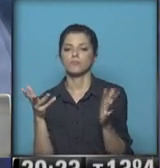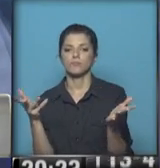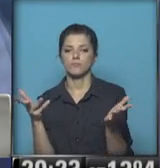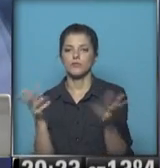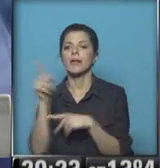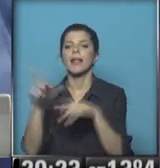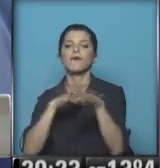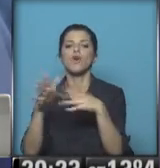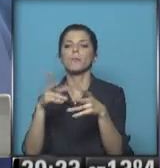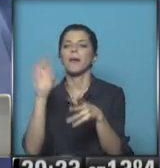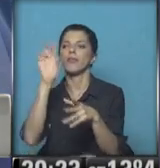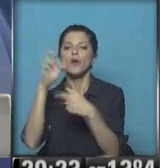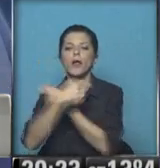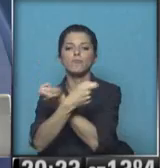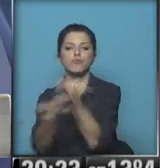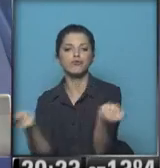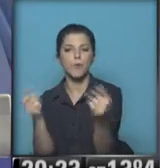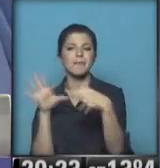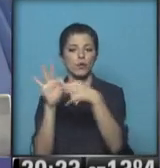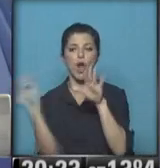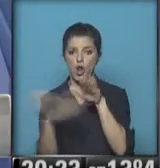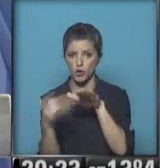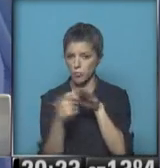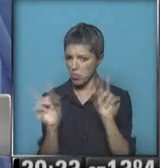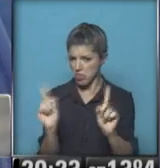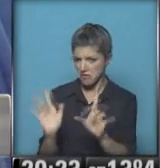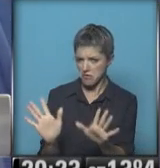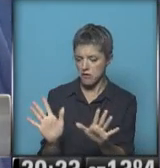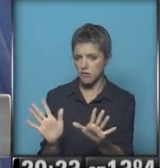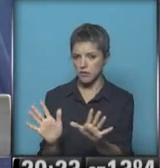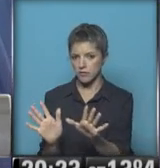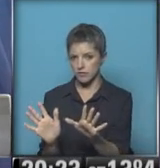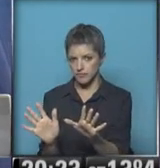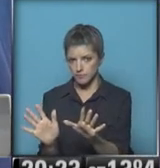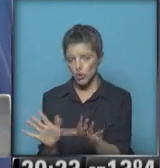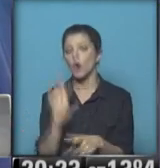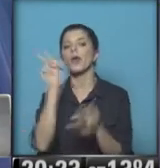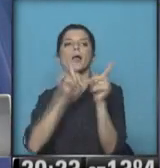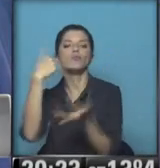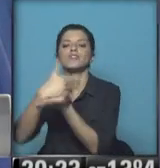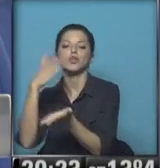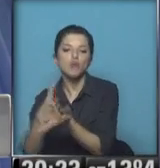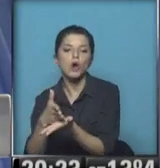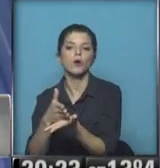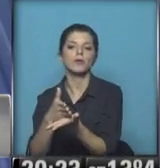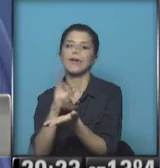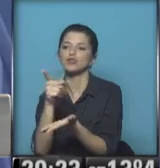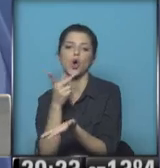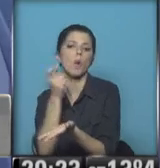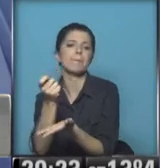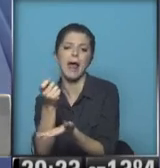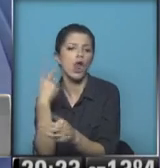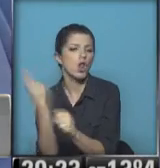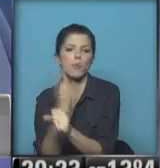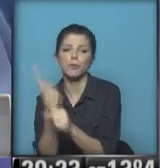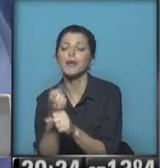la distribución de dólares vinculados con el ahorro ya que hoy hubo sectores de la población que no pudieron comprar dólares